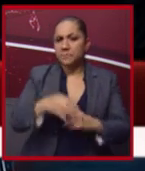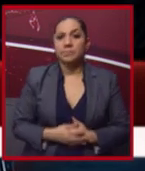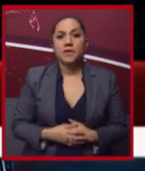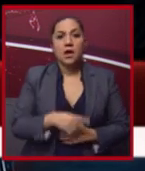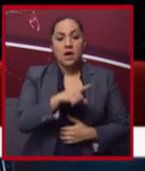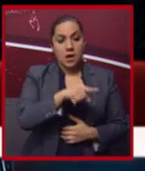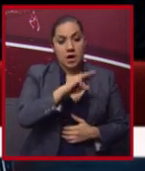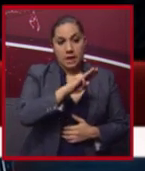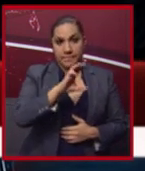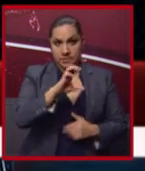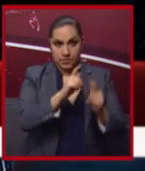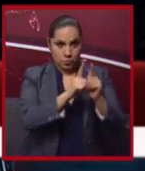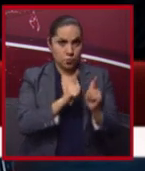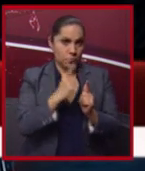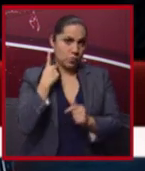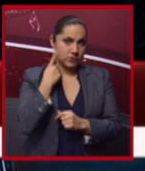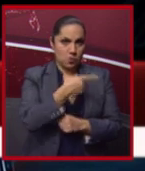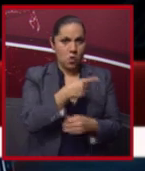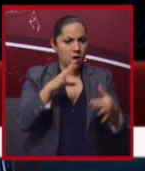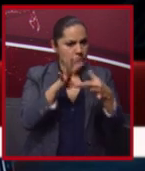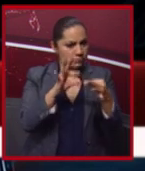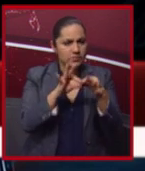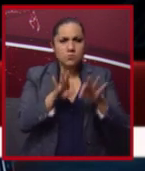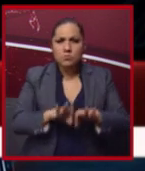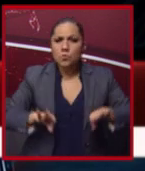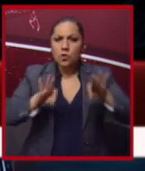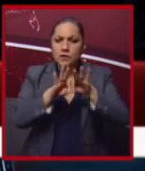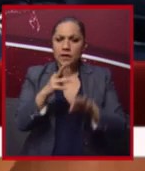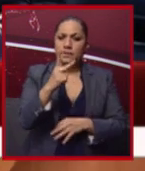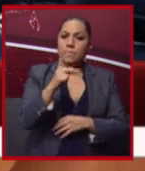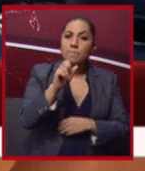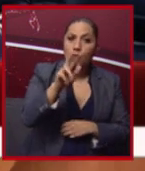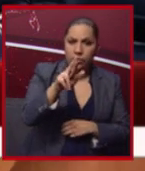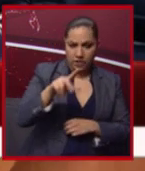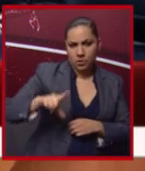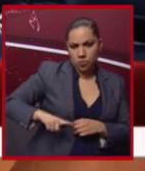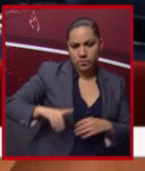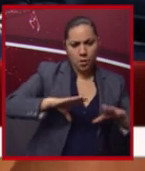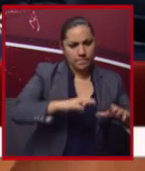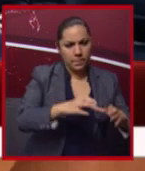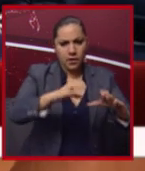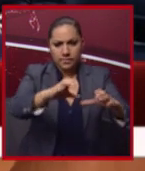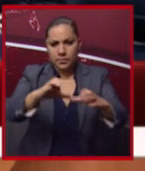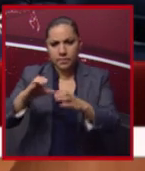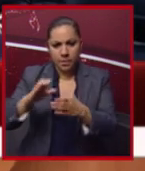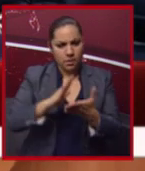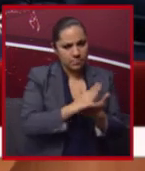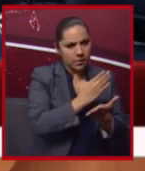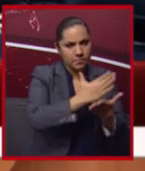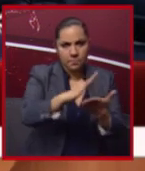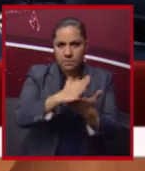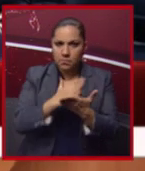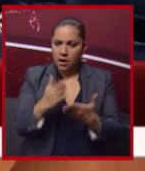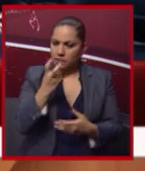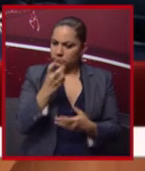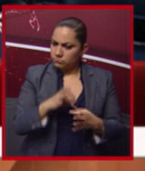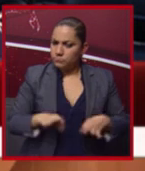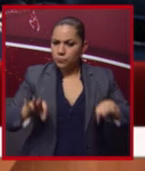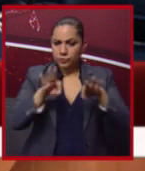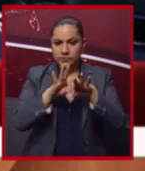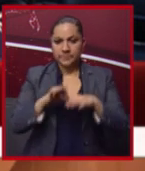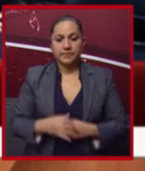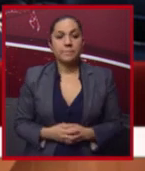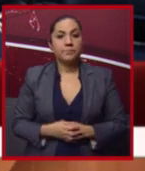pronunció a favor del respeto a la división de poderes. Cuando Movimiento Ciudadano se pronuncia por la división